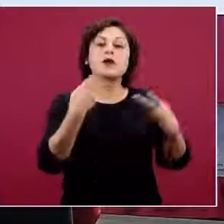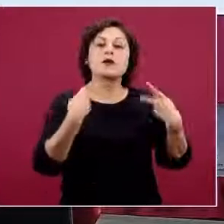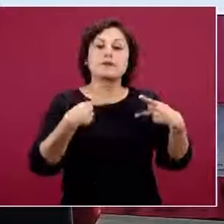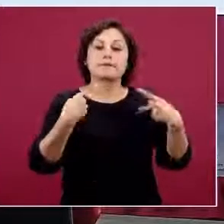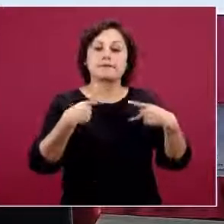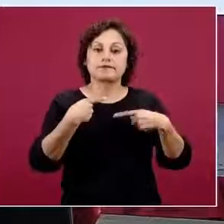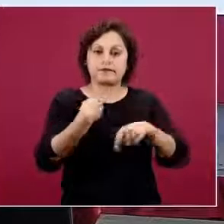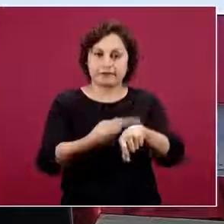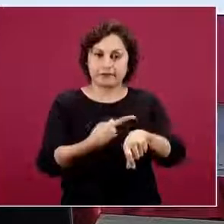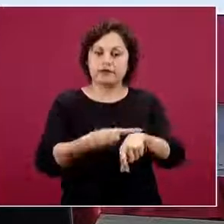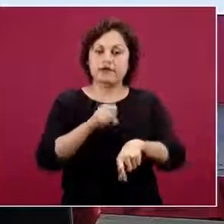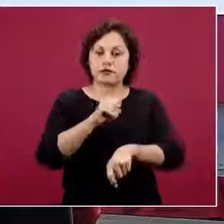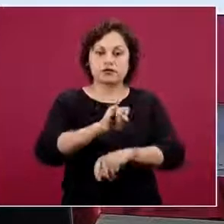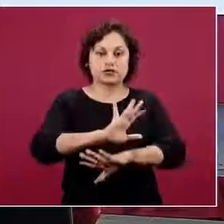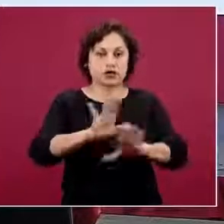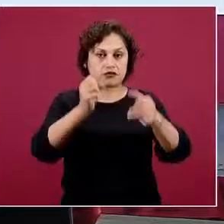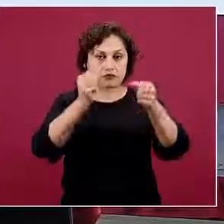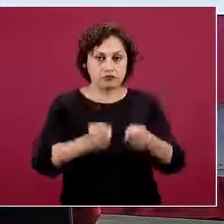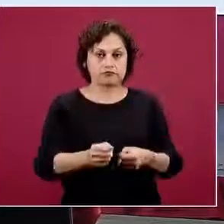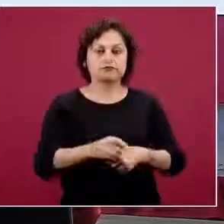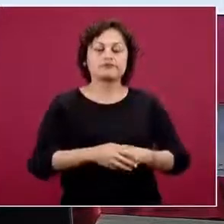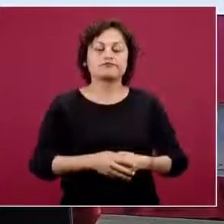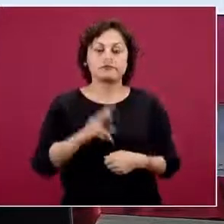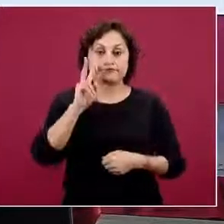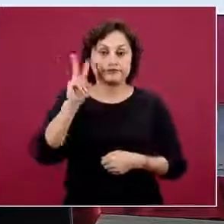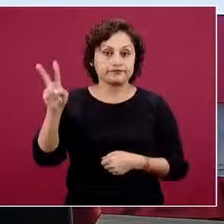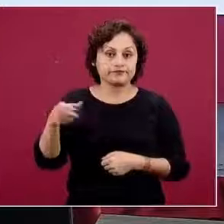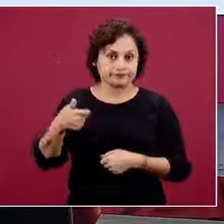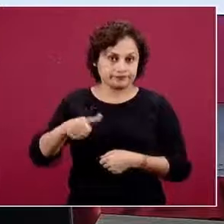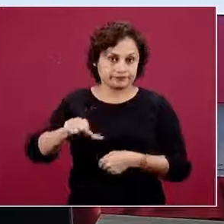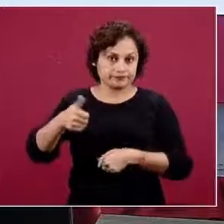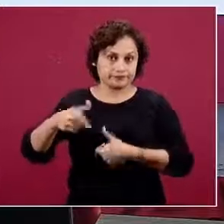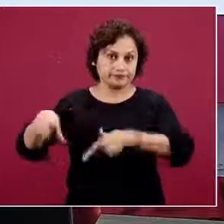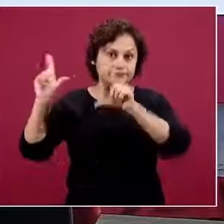para personas confirmadas, ¿no? La que sigue, por favor.